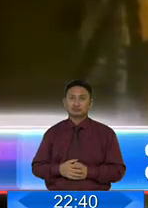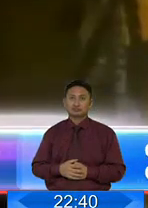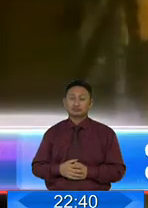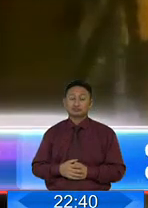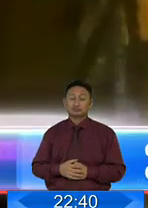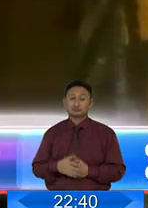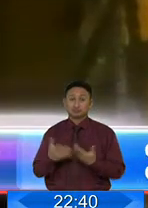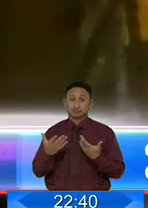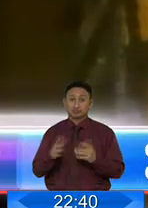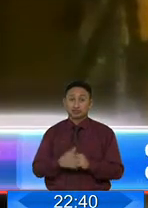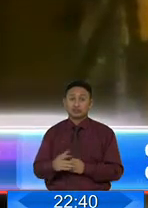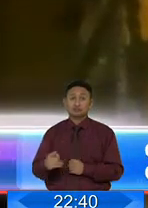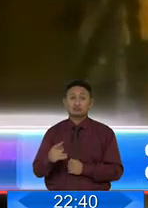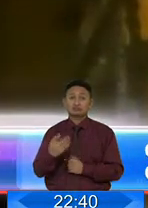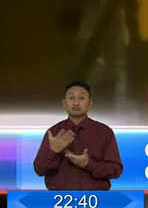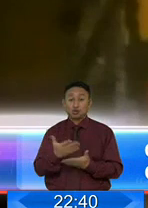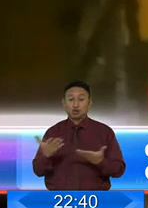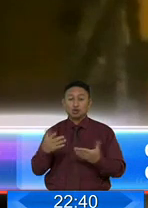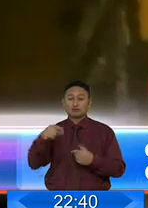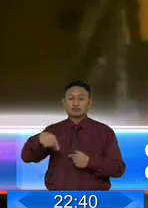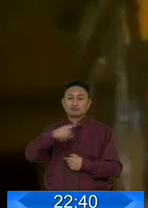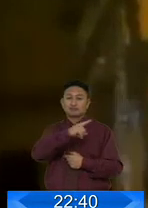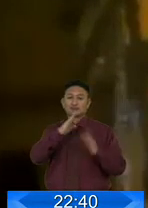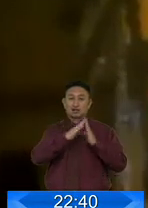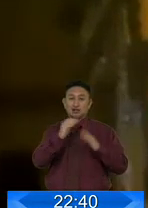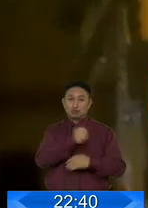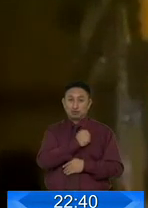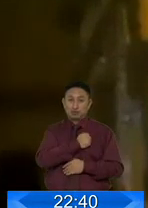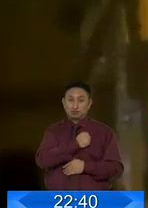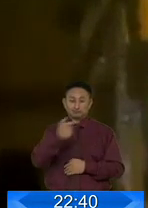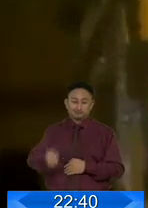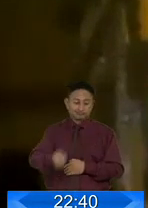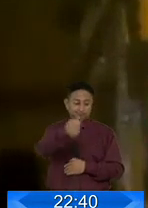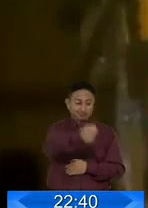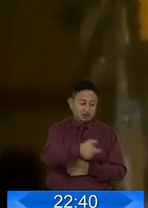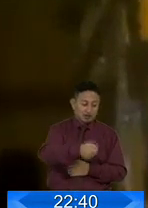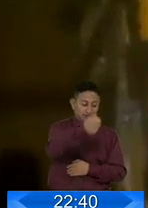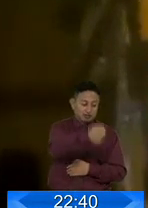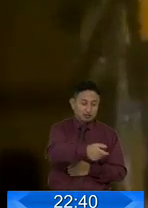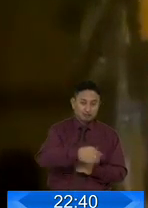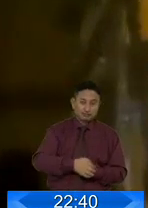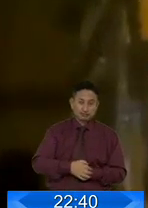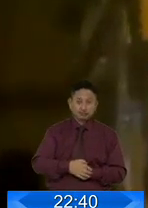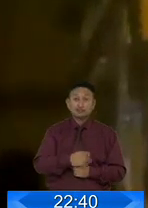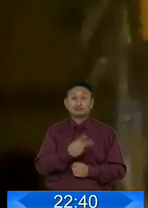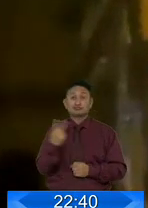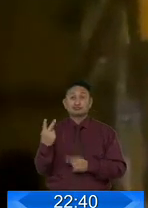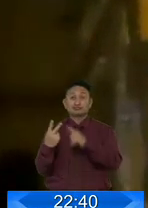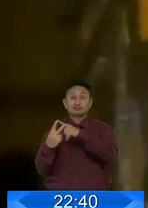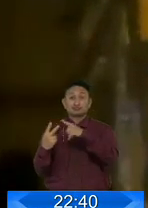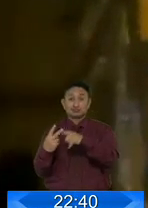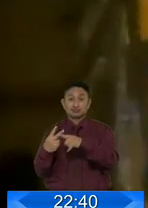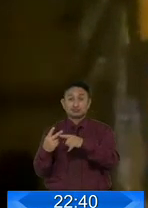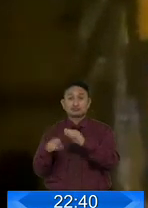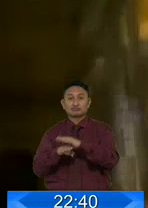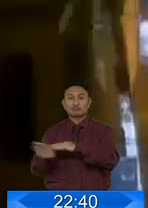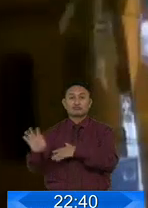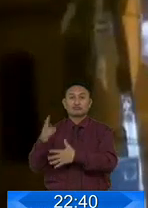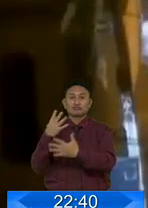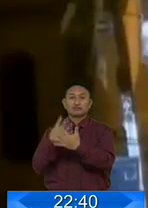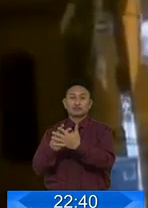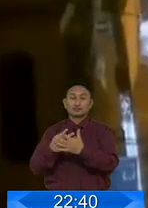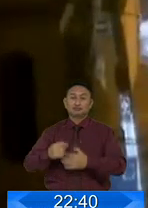Al final, los objetos fueron devueltos al propietario del inmueble, mientras que los sospechosos